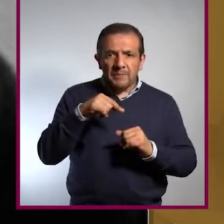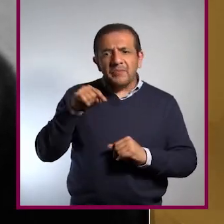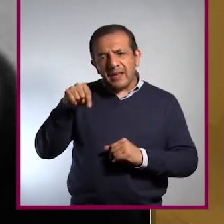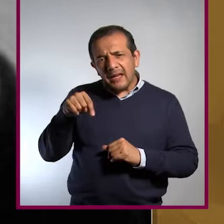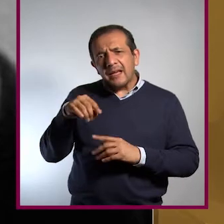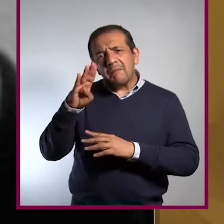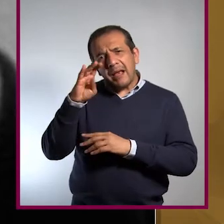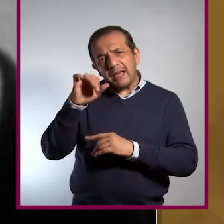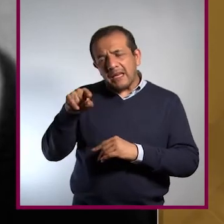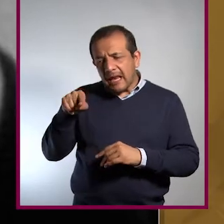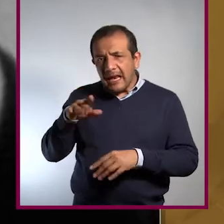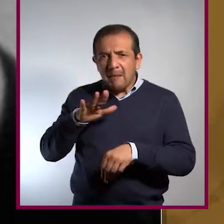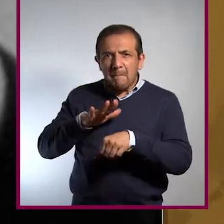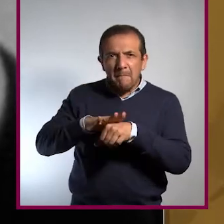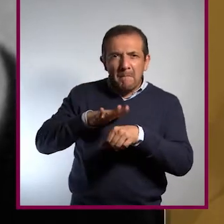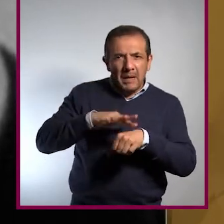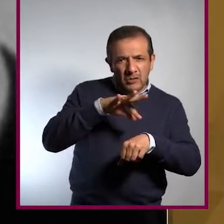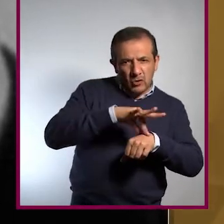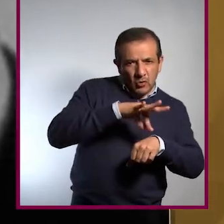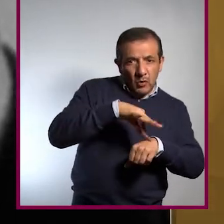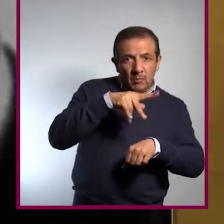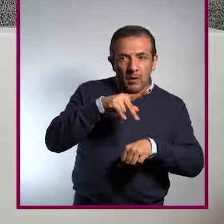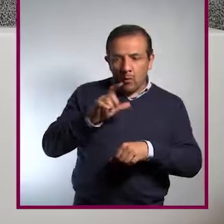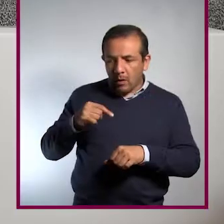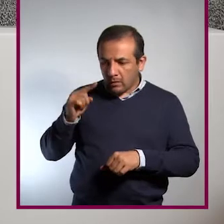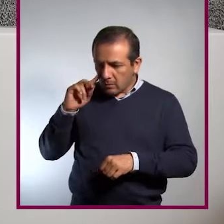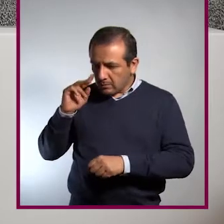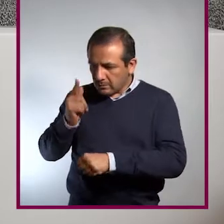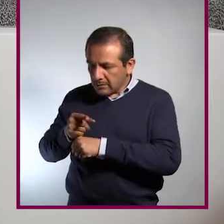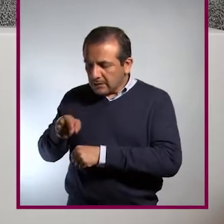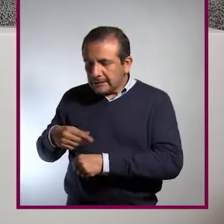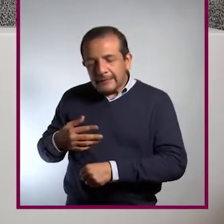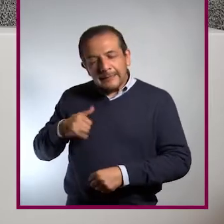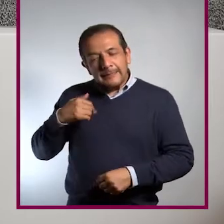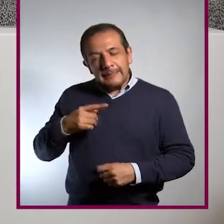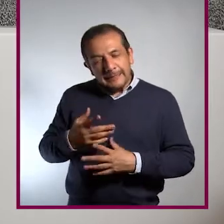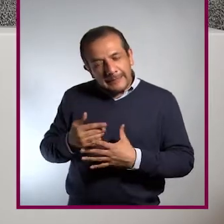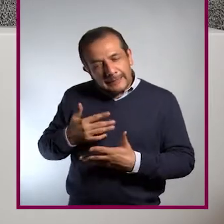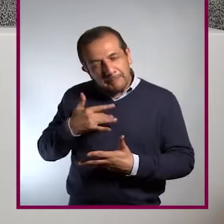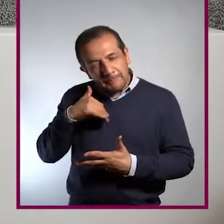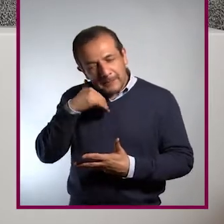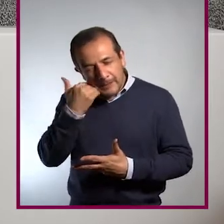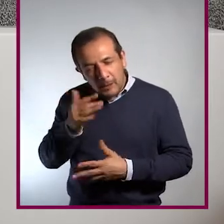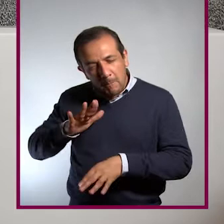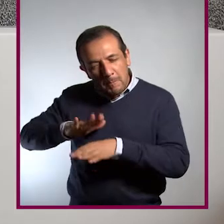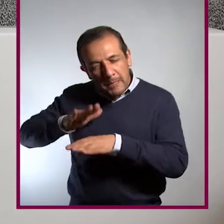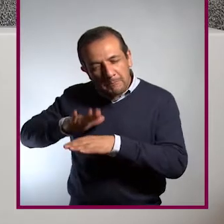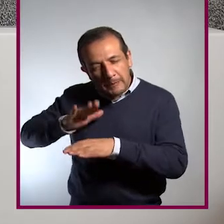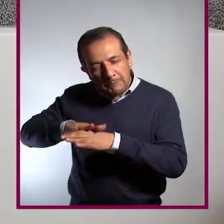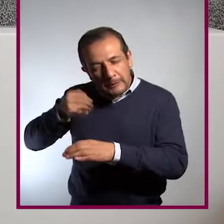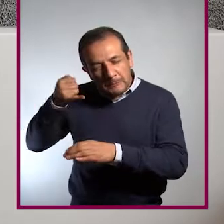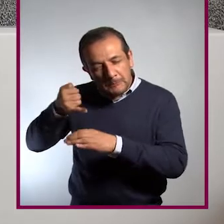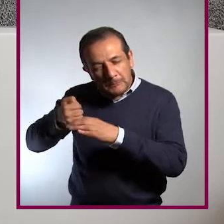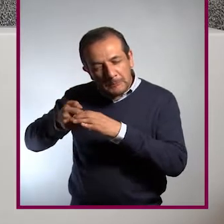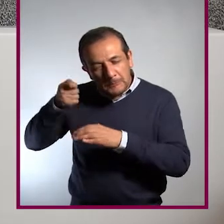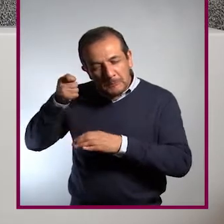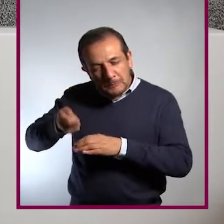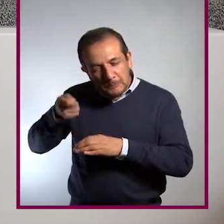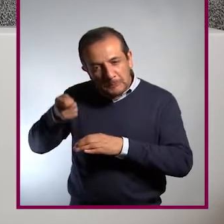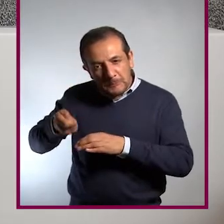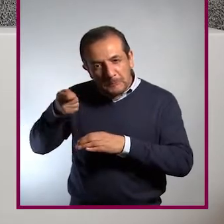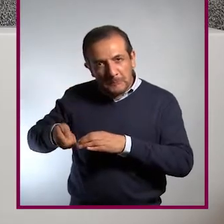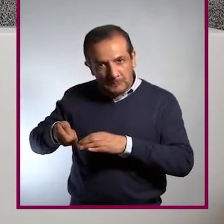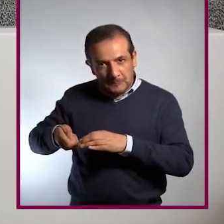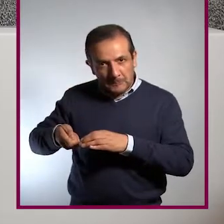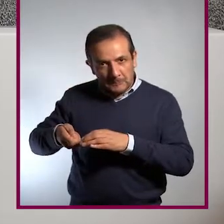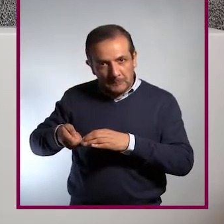más médico y profesor que investigador, pero con esa inquietud científica por saber qué había